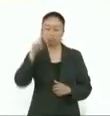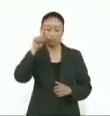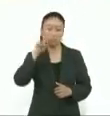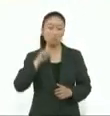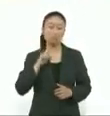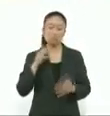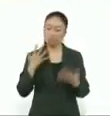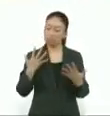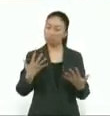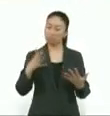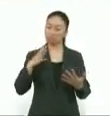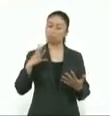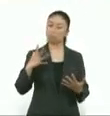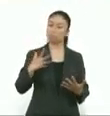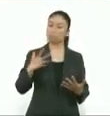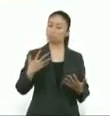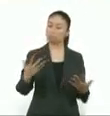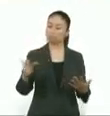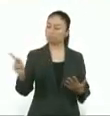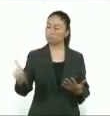e incomparables,